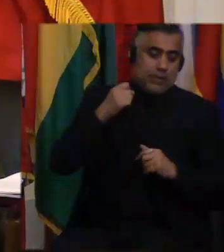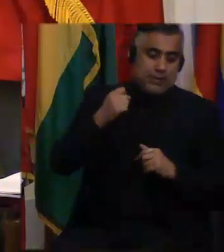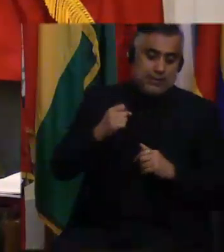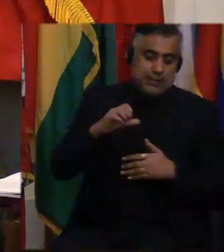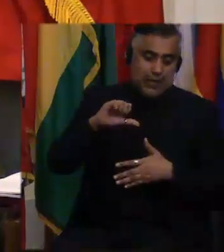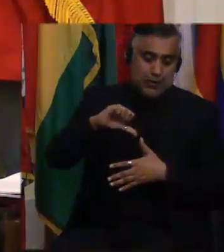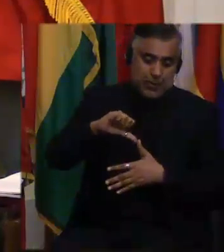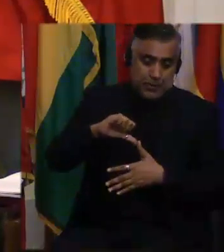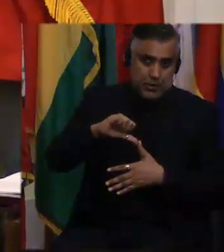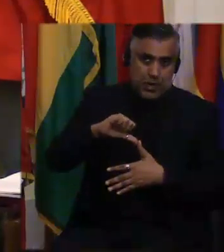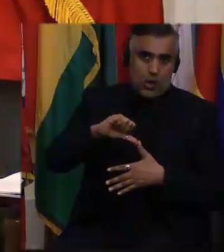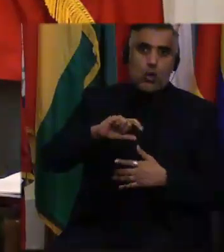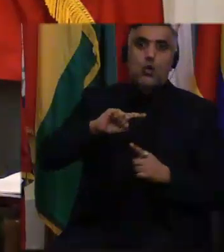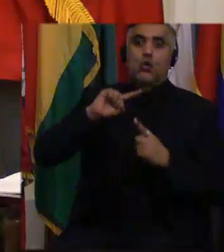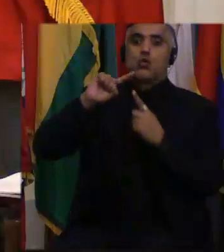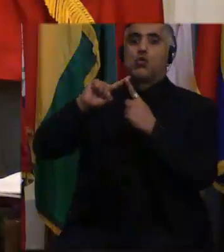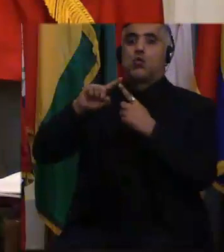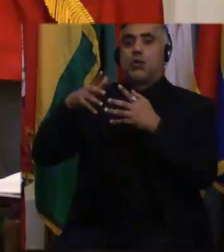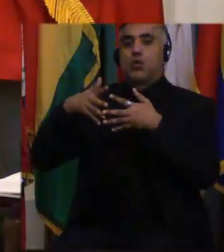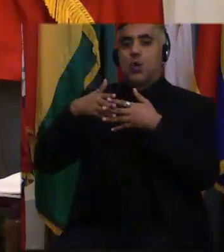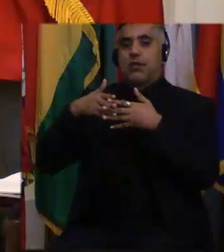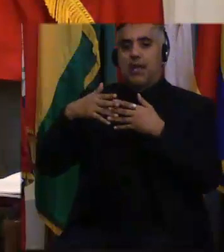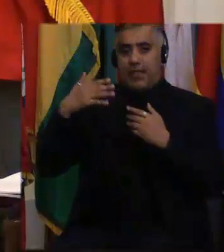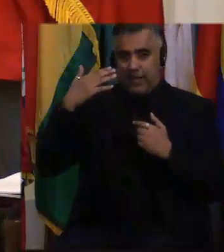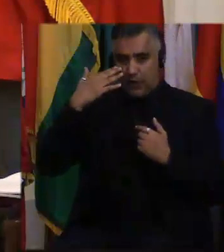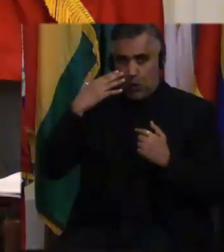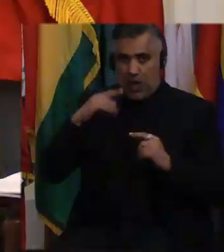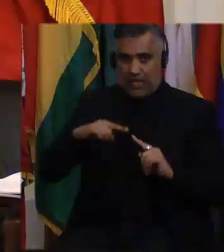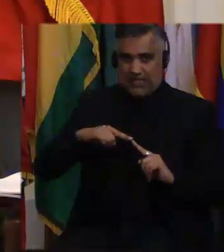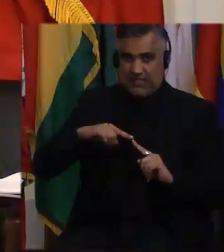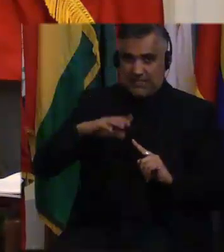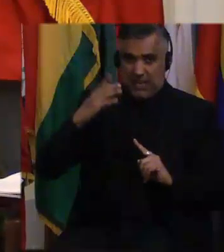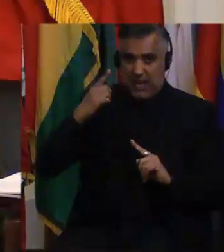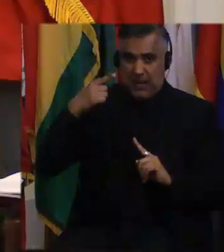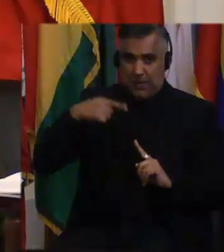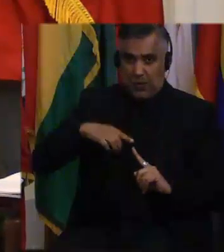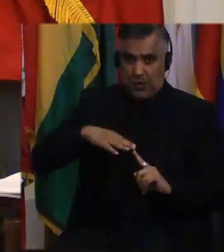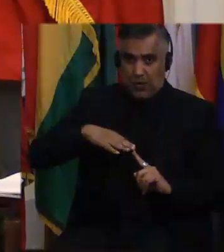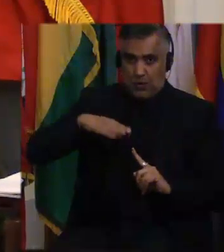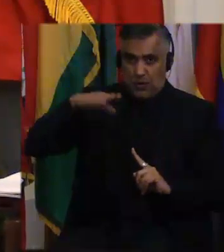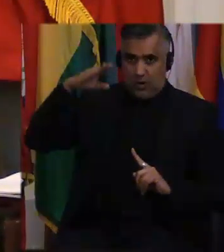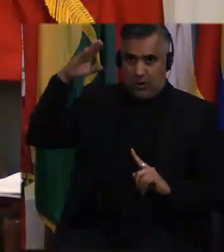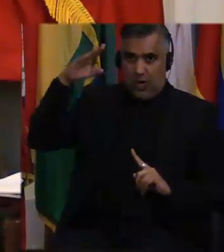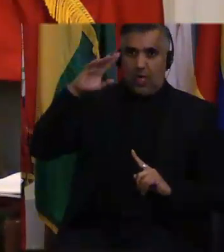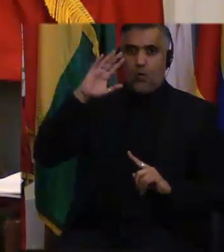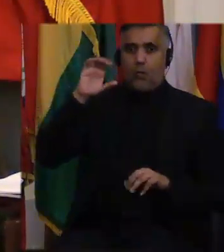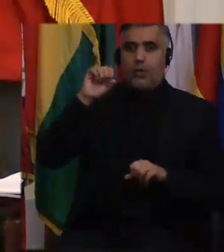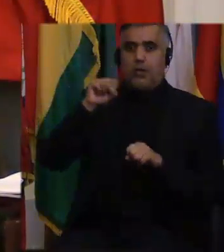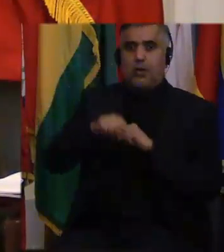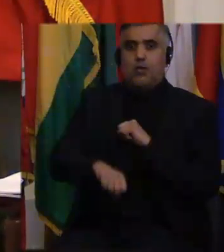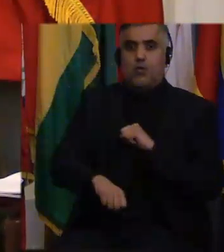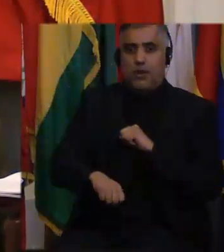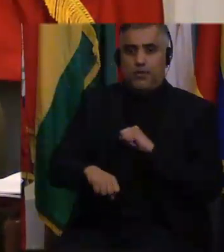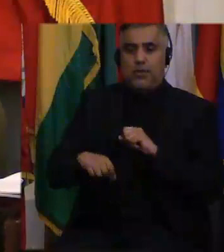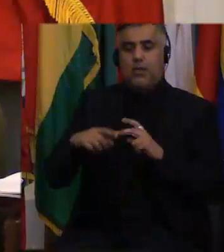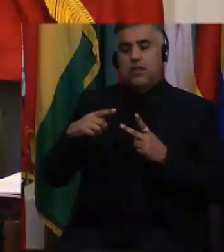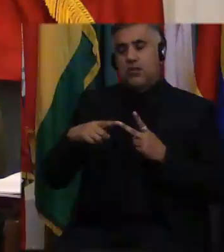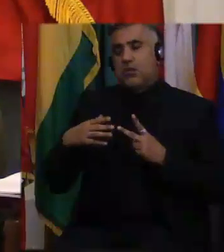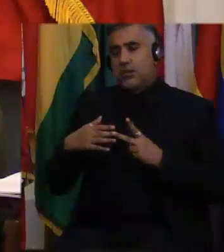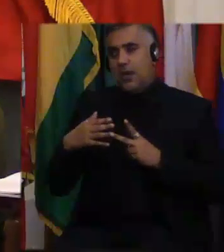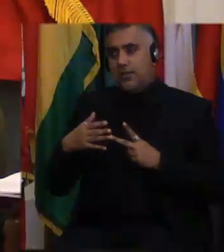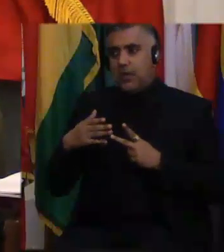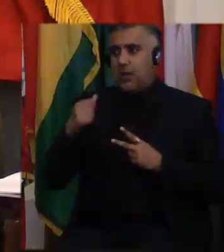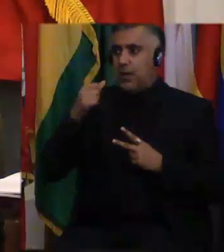Unidos saben que en algún momento de su viaje van a ser violadas y que por eso muchas veces empiezan a tomar